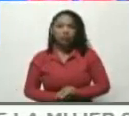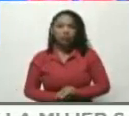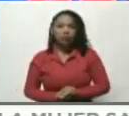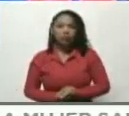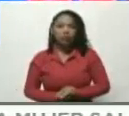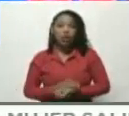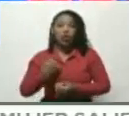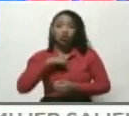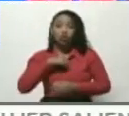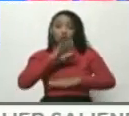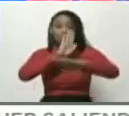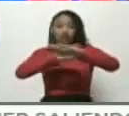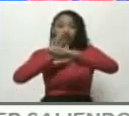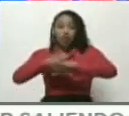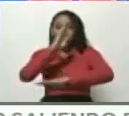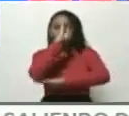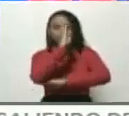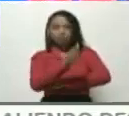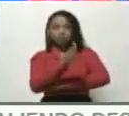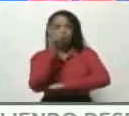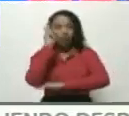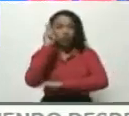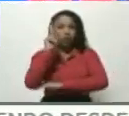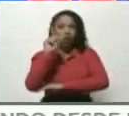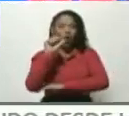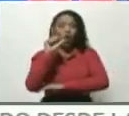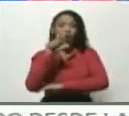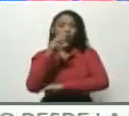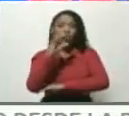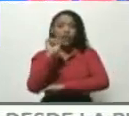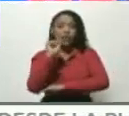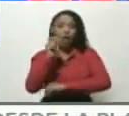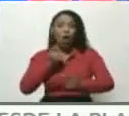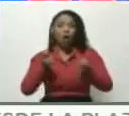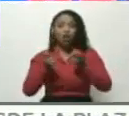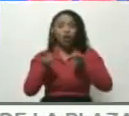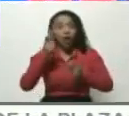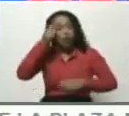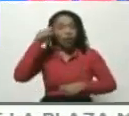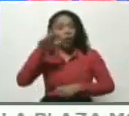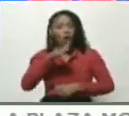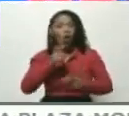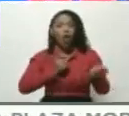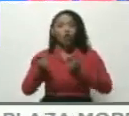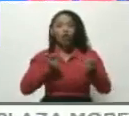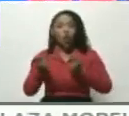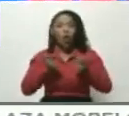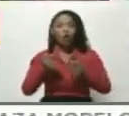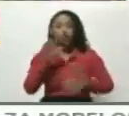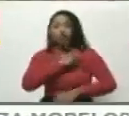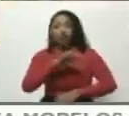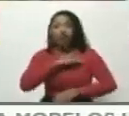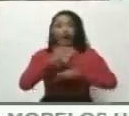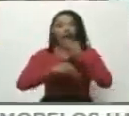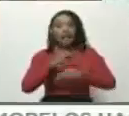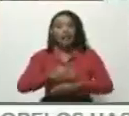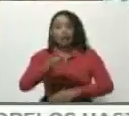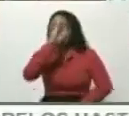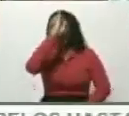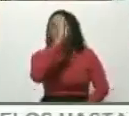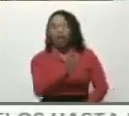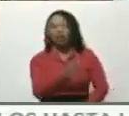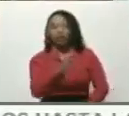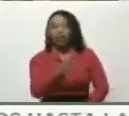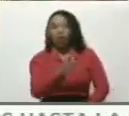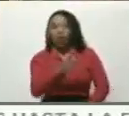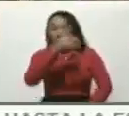Estamos llamando directamente, profesor Brito, a la Contraloría del Pueblo, a la Contraloría Social, a ejercer directamente